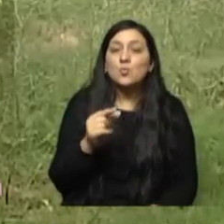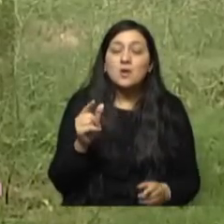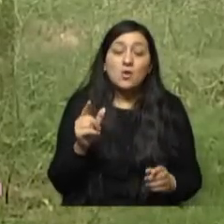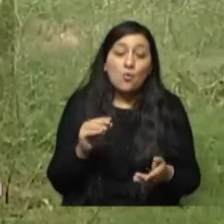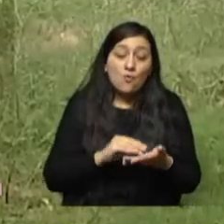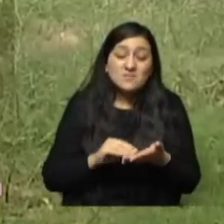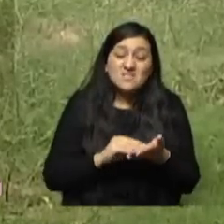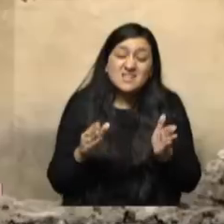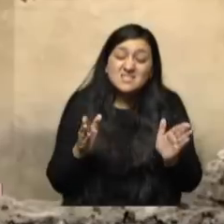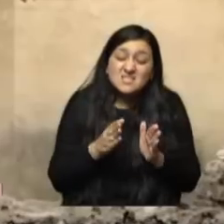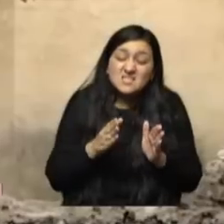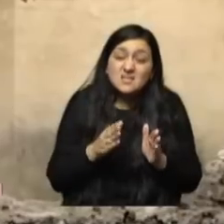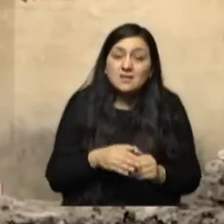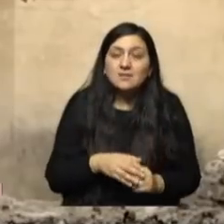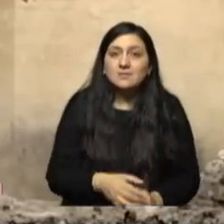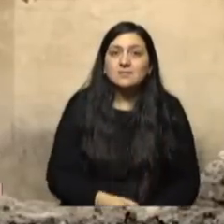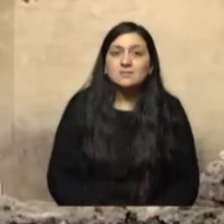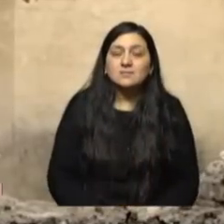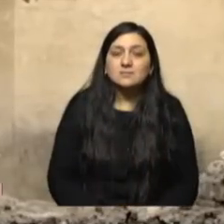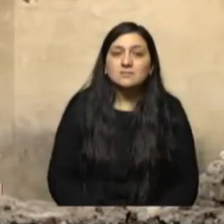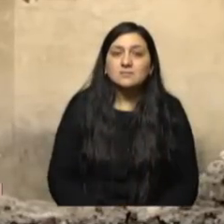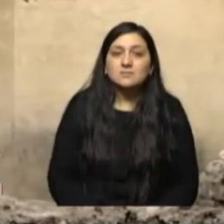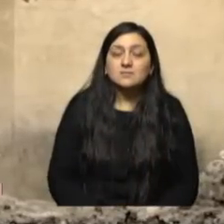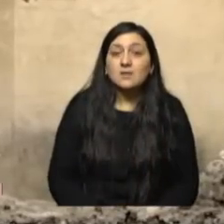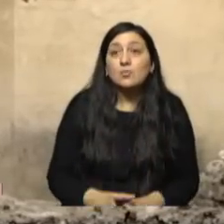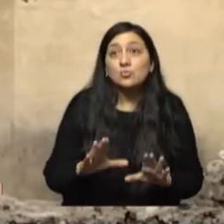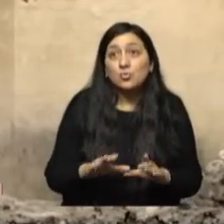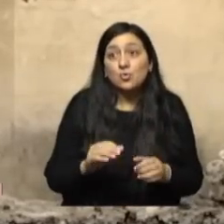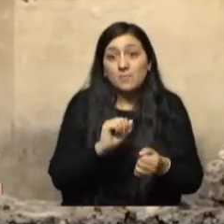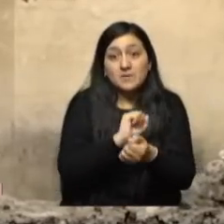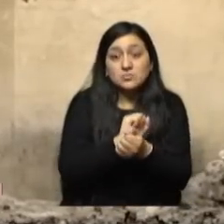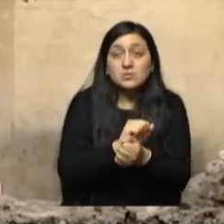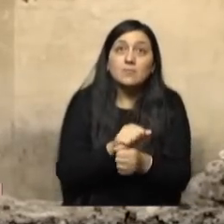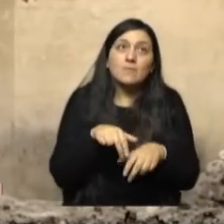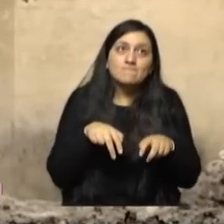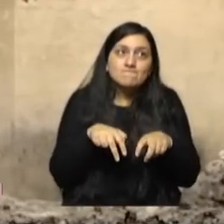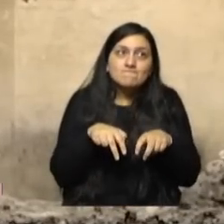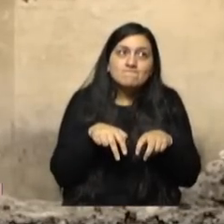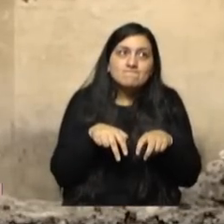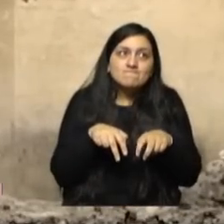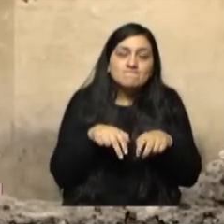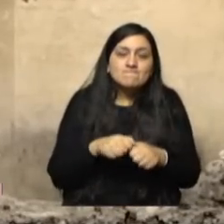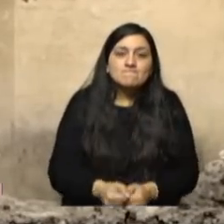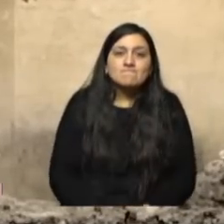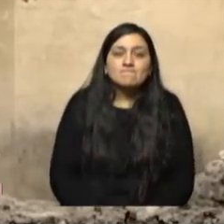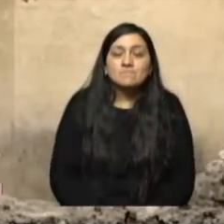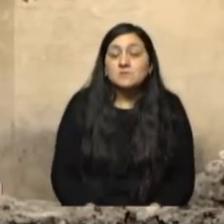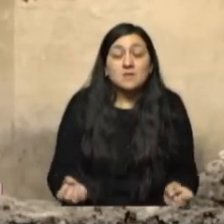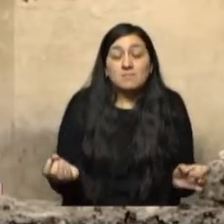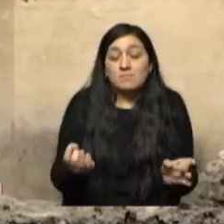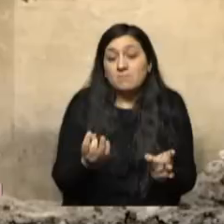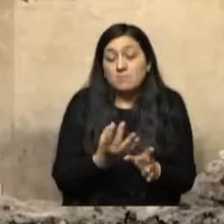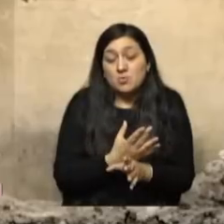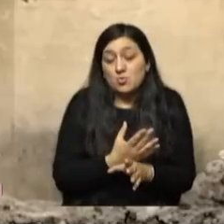donde lo pasaban allá donde estábamos todos los que estábamos presos, los que ya estábamos pronto